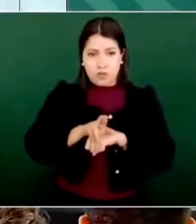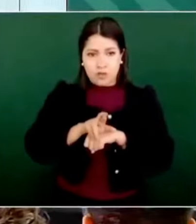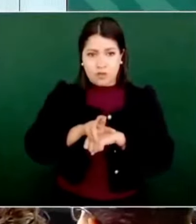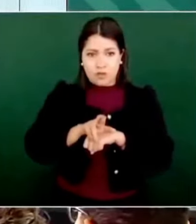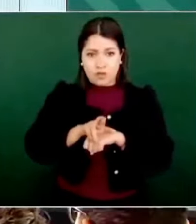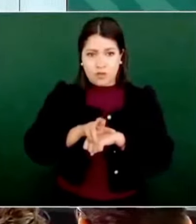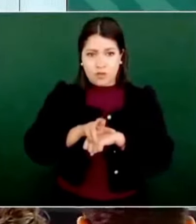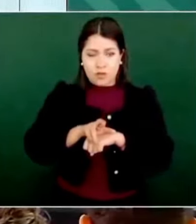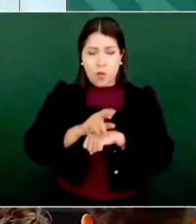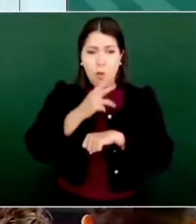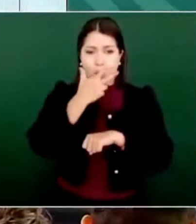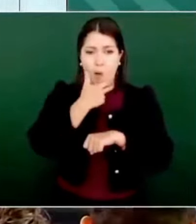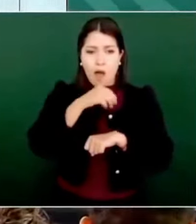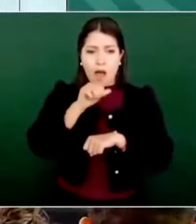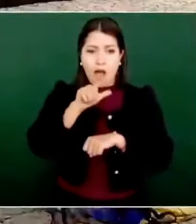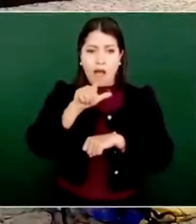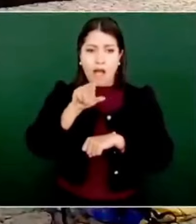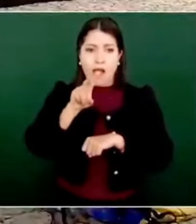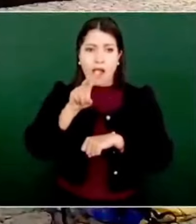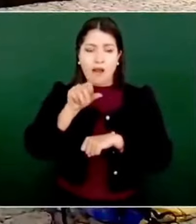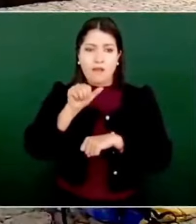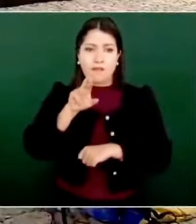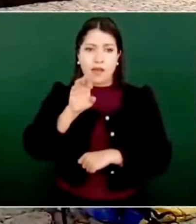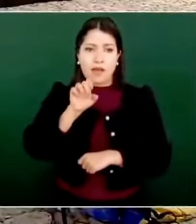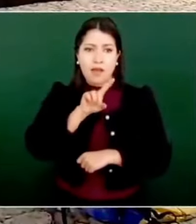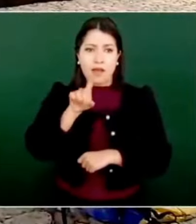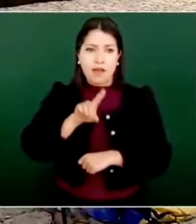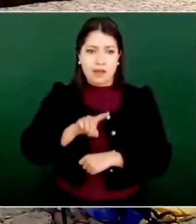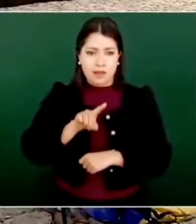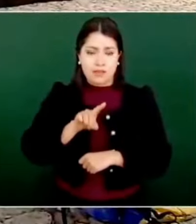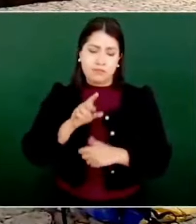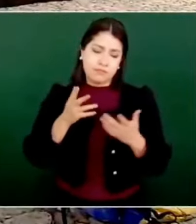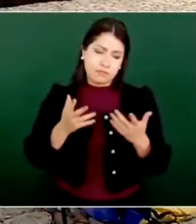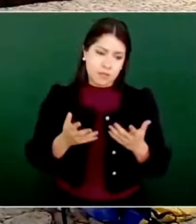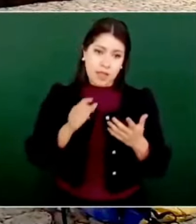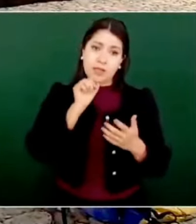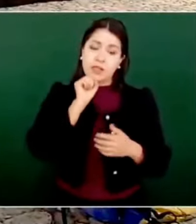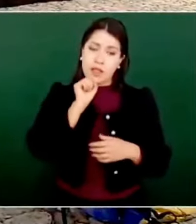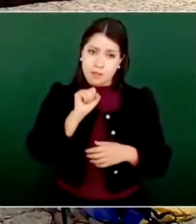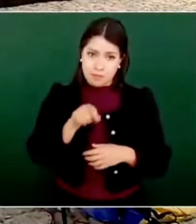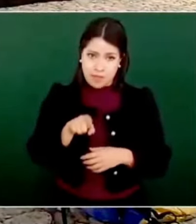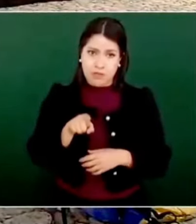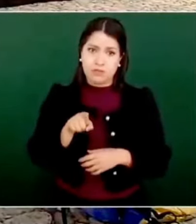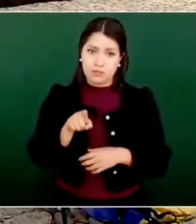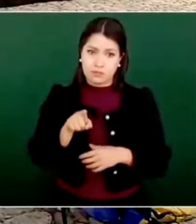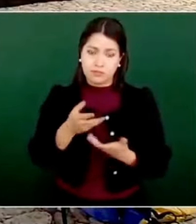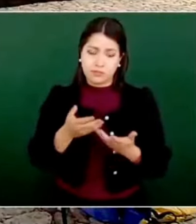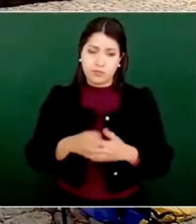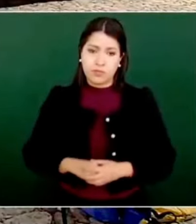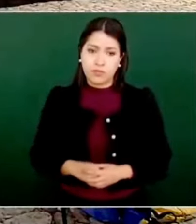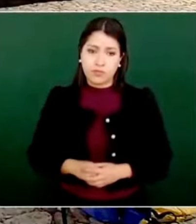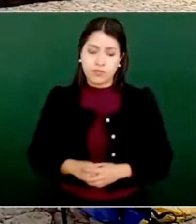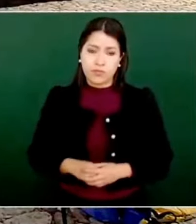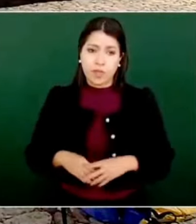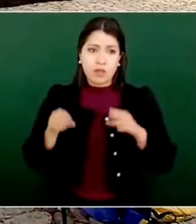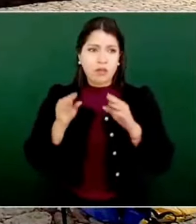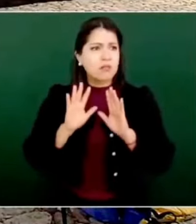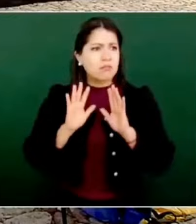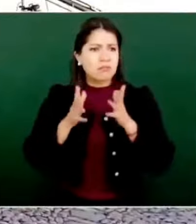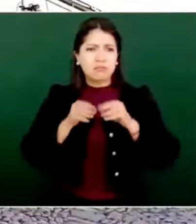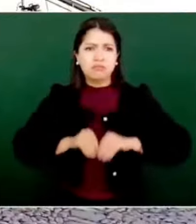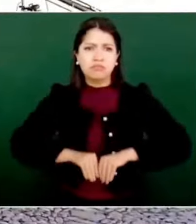Álvarez Síguele aquí Incluso se ha se da a